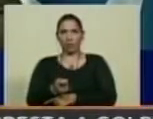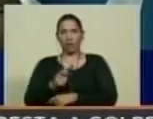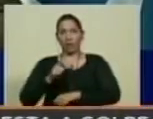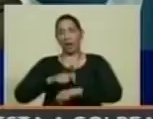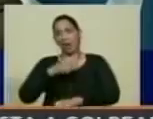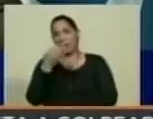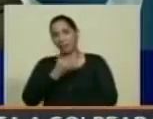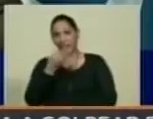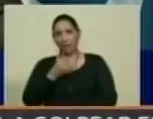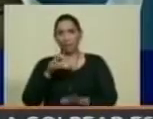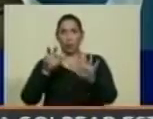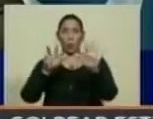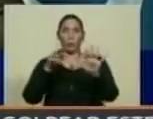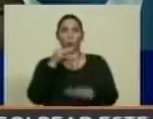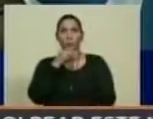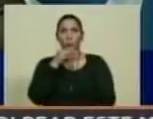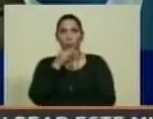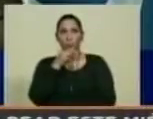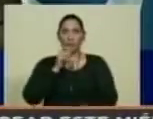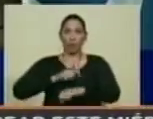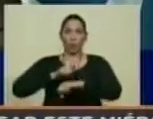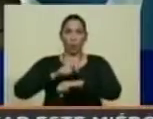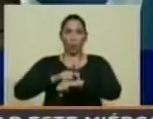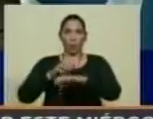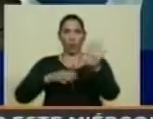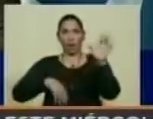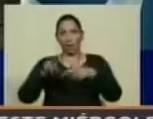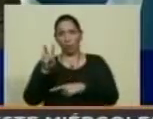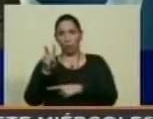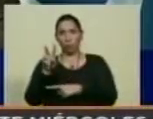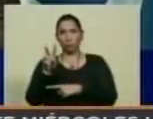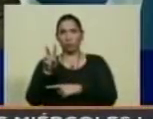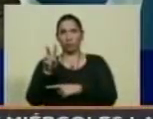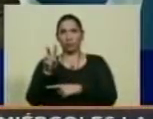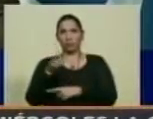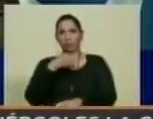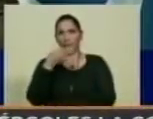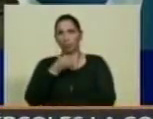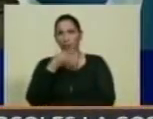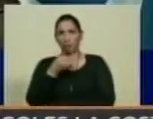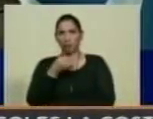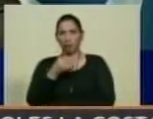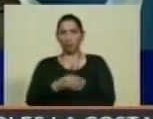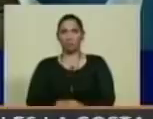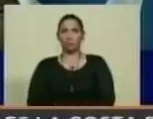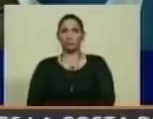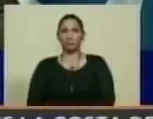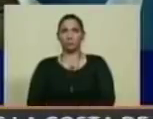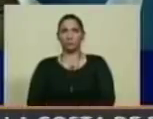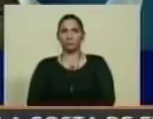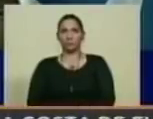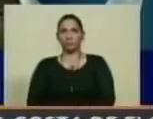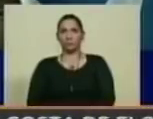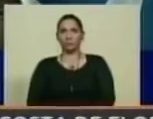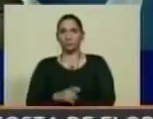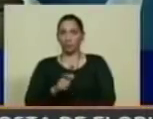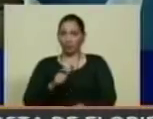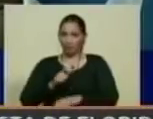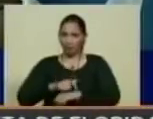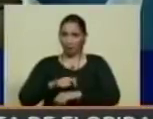Sin embargo, en horas del mediodía, tal como nosotros adelantamos esa vez, al momento del